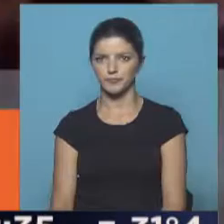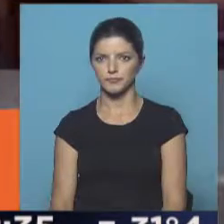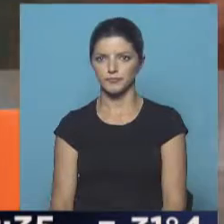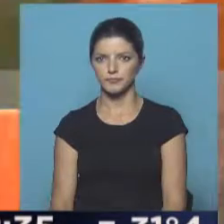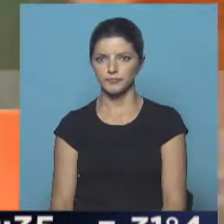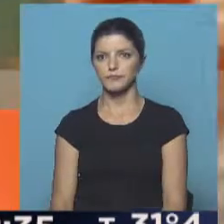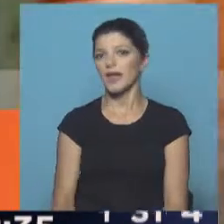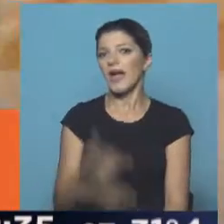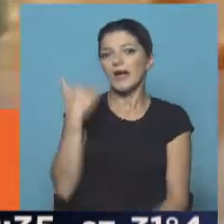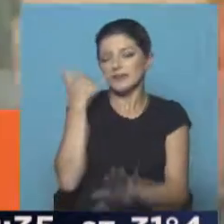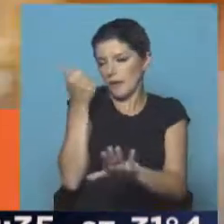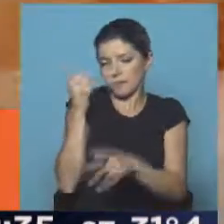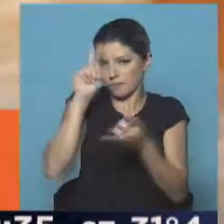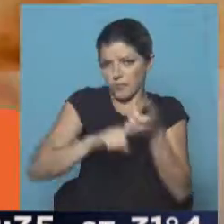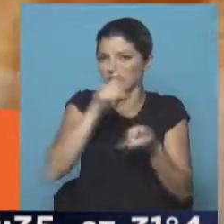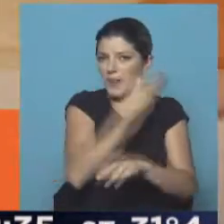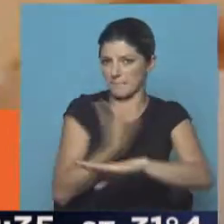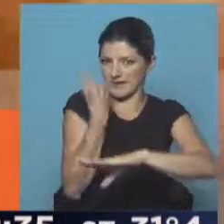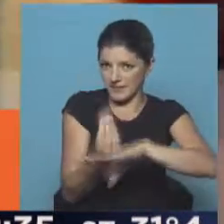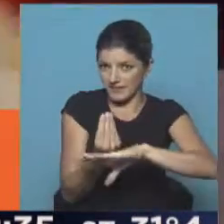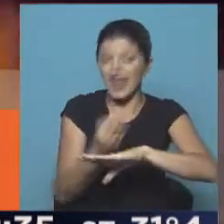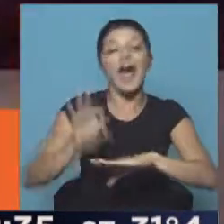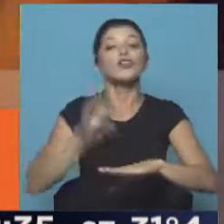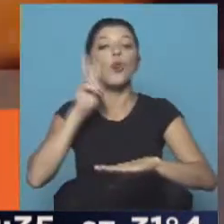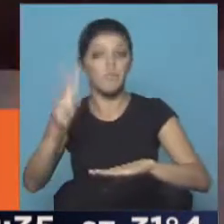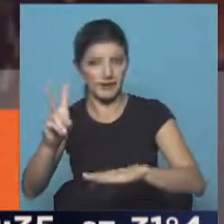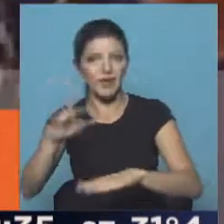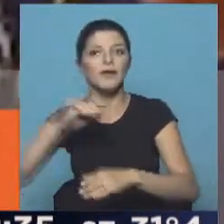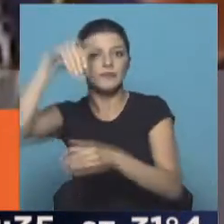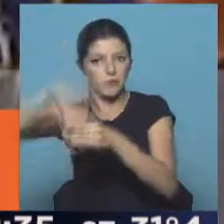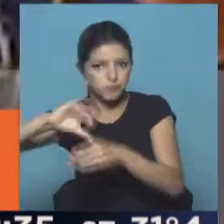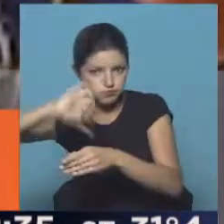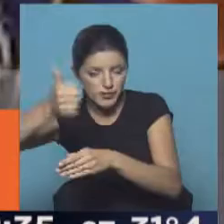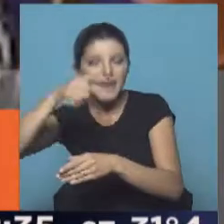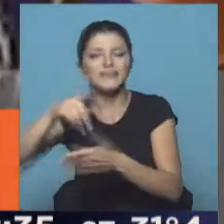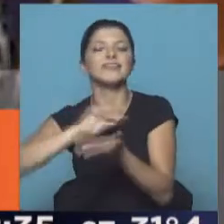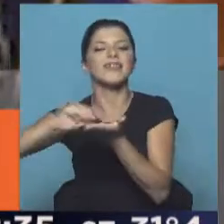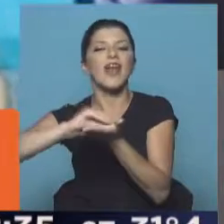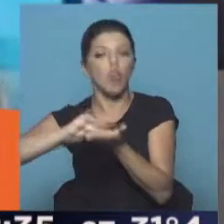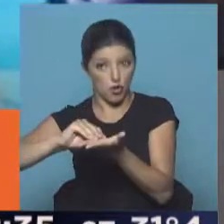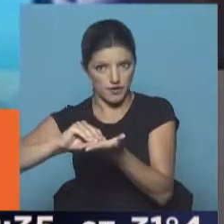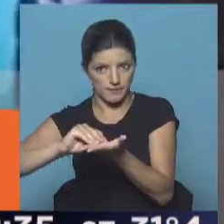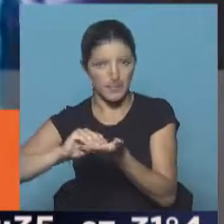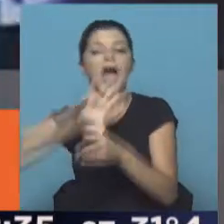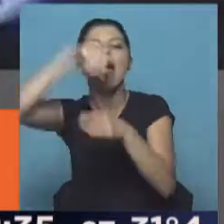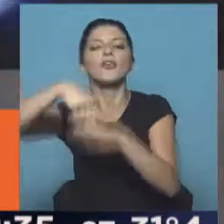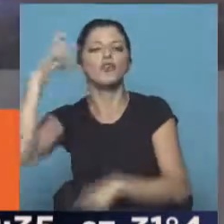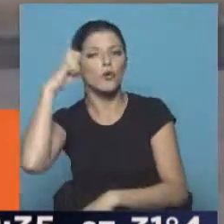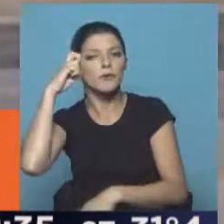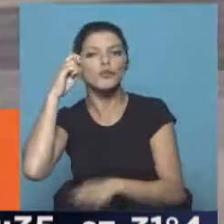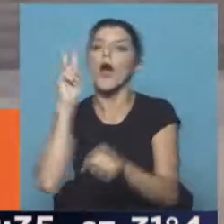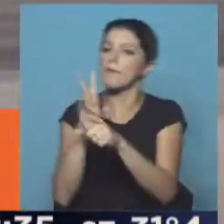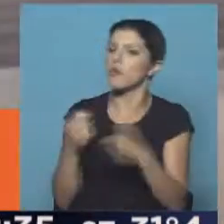Ya como primera dama, ganó la elección en 2000 como senadora del estado de Nueva York. En el Congreso, defendió la invasión a Irak